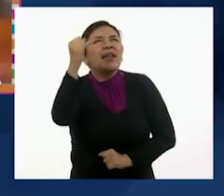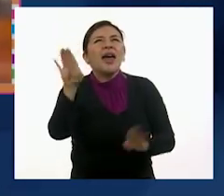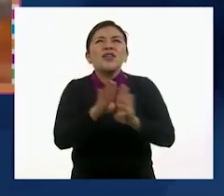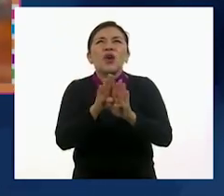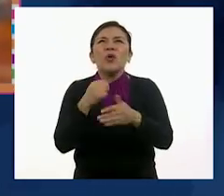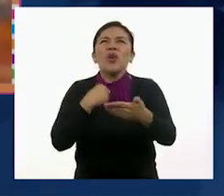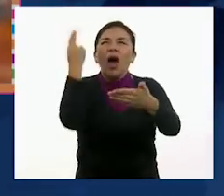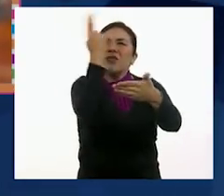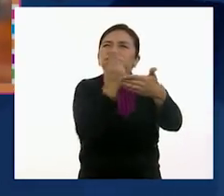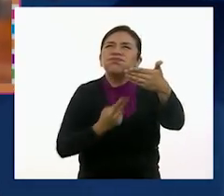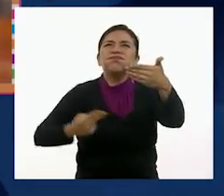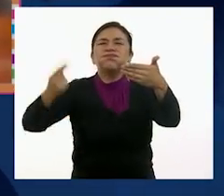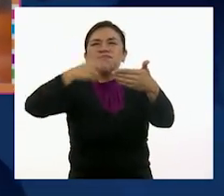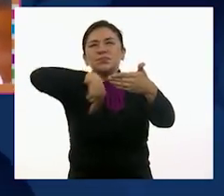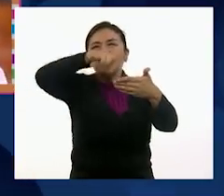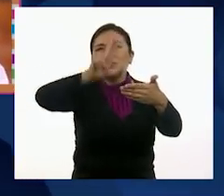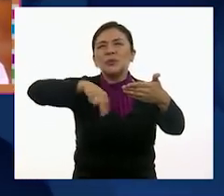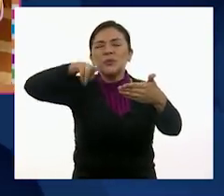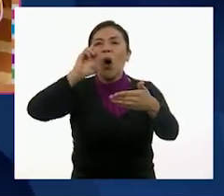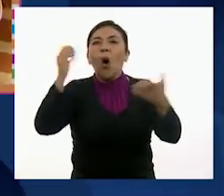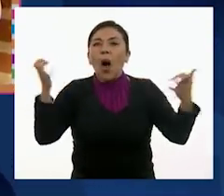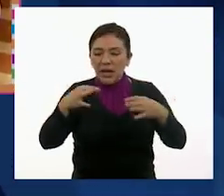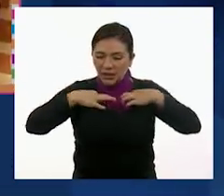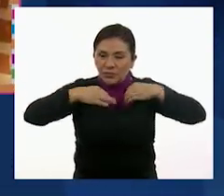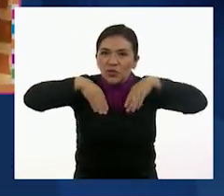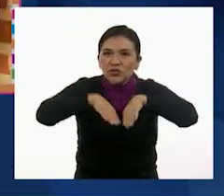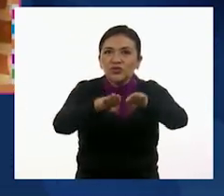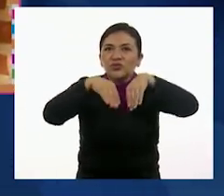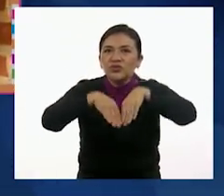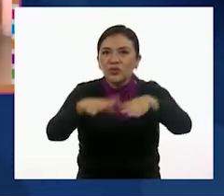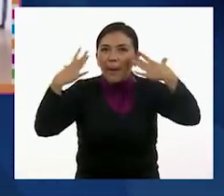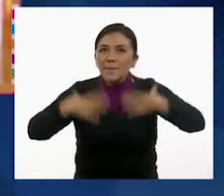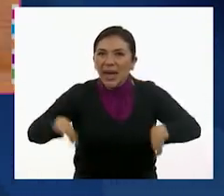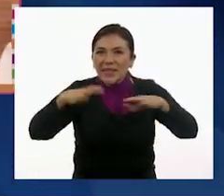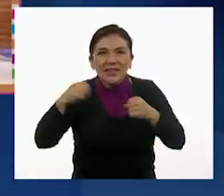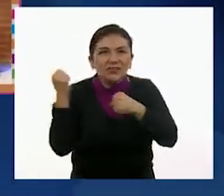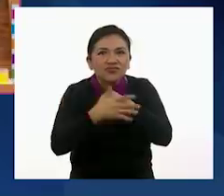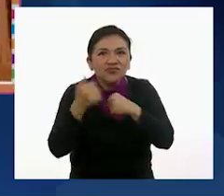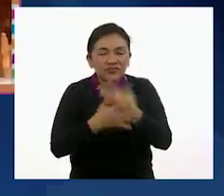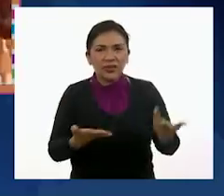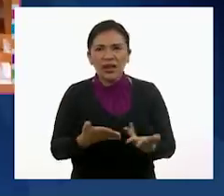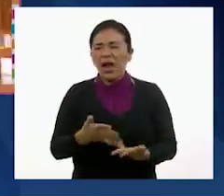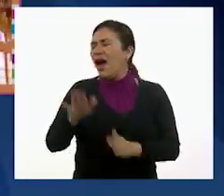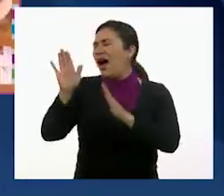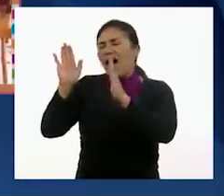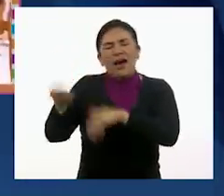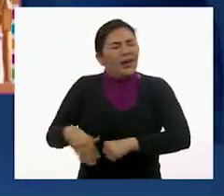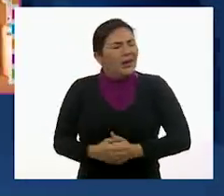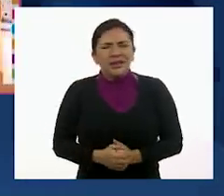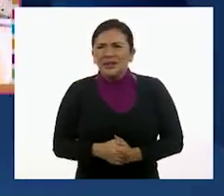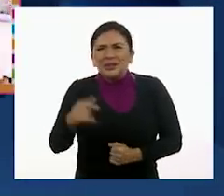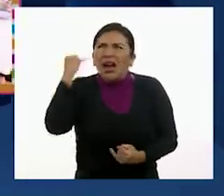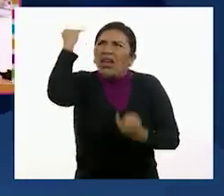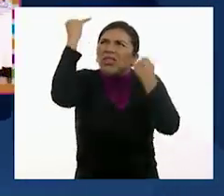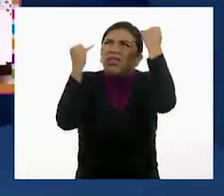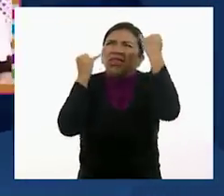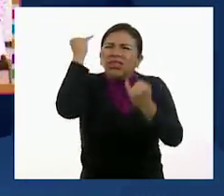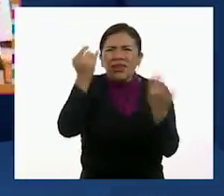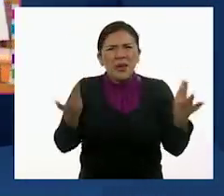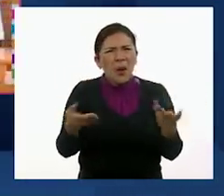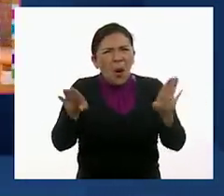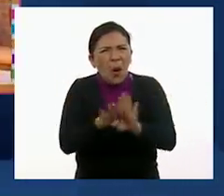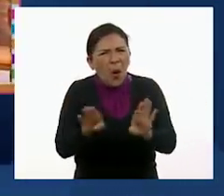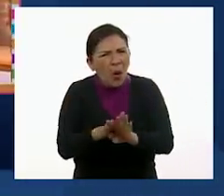todos esos paisajes y hacer los vestidos? Ya vénganse a comer. Ay, hijita. ¿Se puede saber de dónde sacas tanta